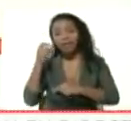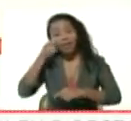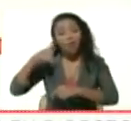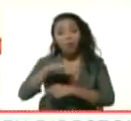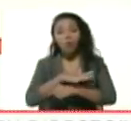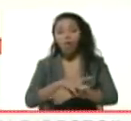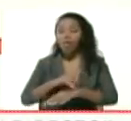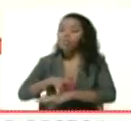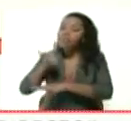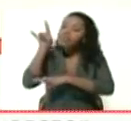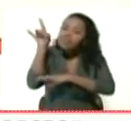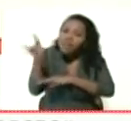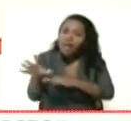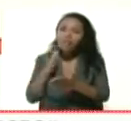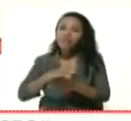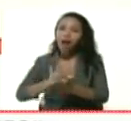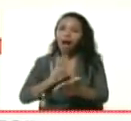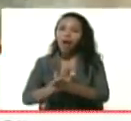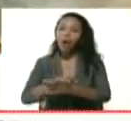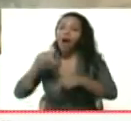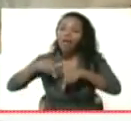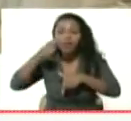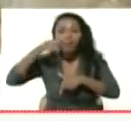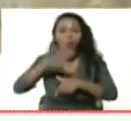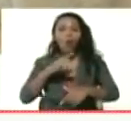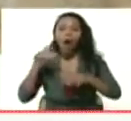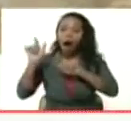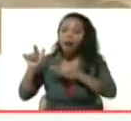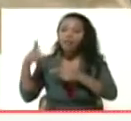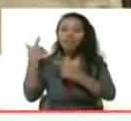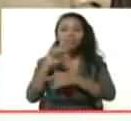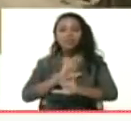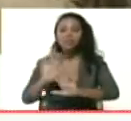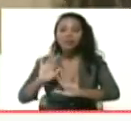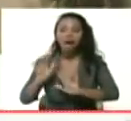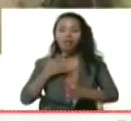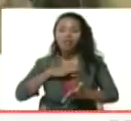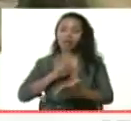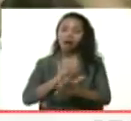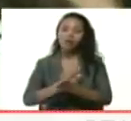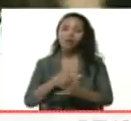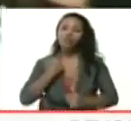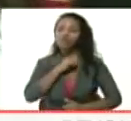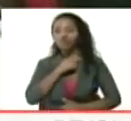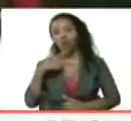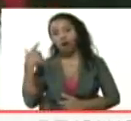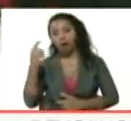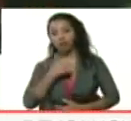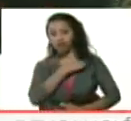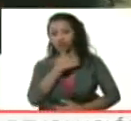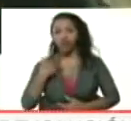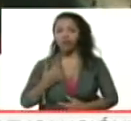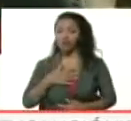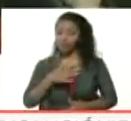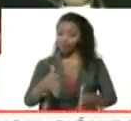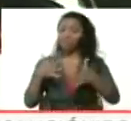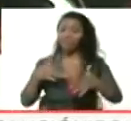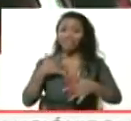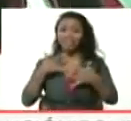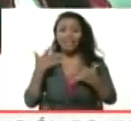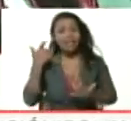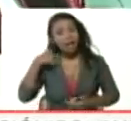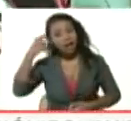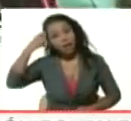Dejen quieto al que está quieto, dejen este pueblo tranquilo. Porque si algo tenemos nosotros es ganas de rememorar